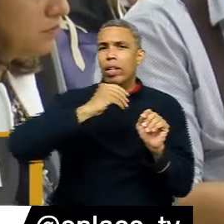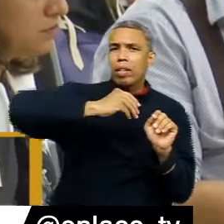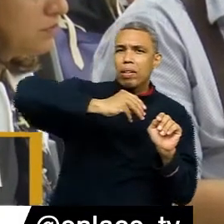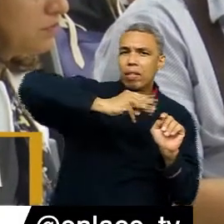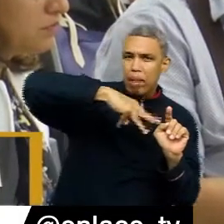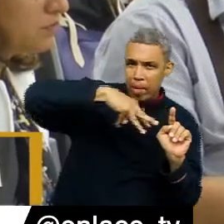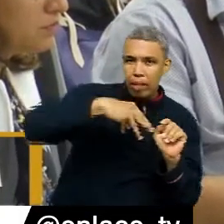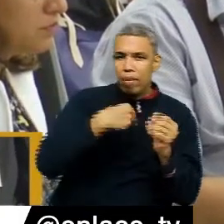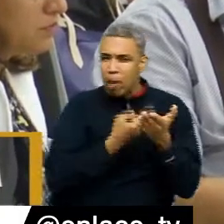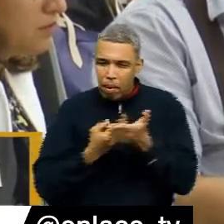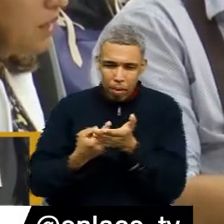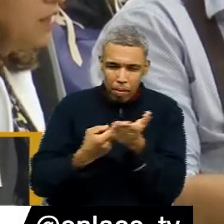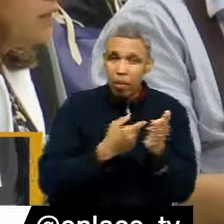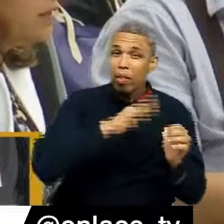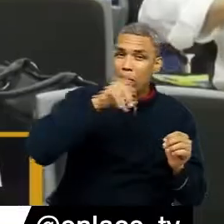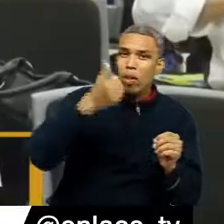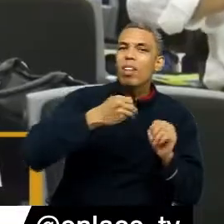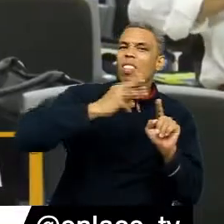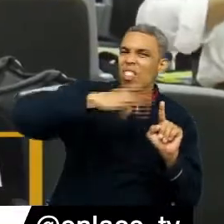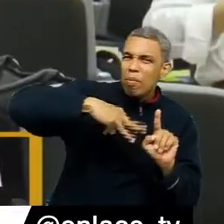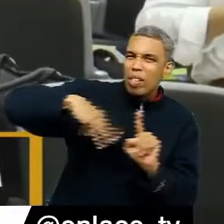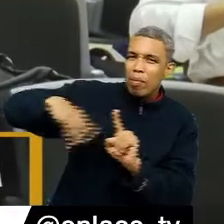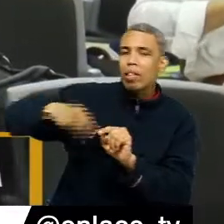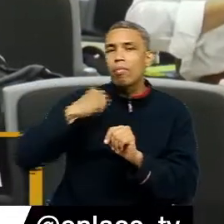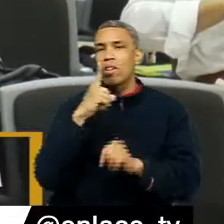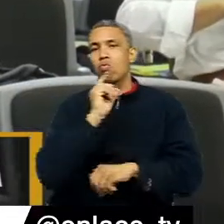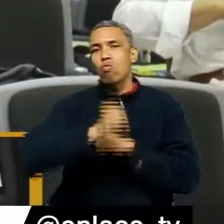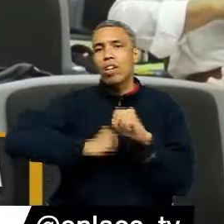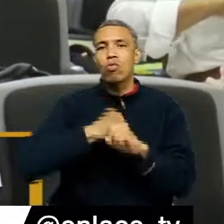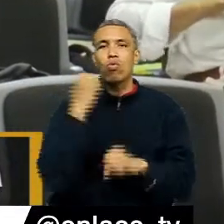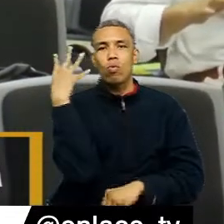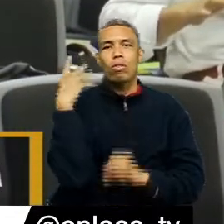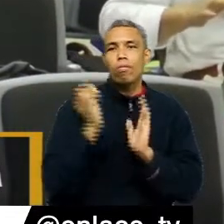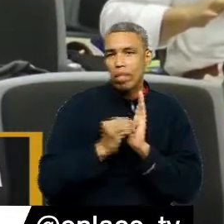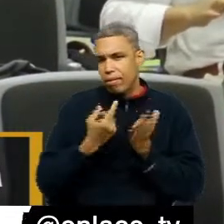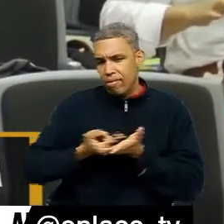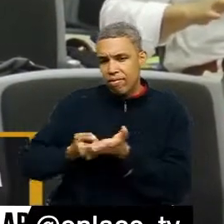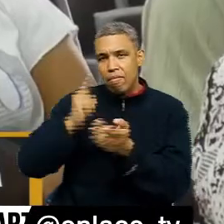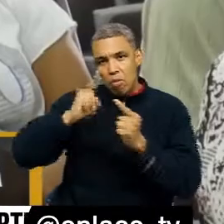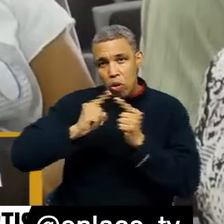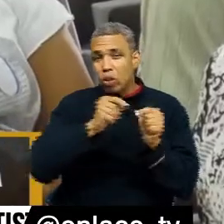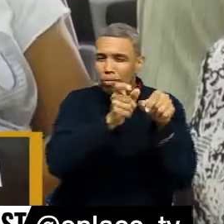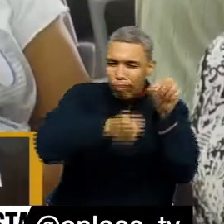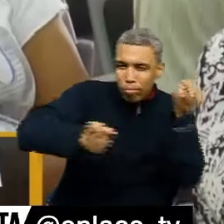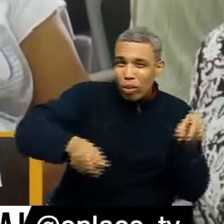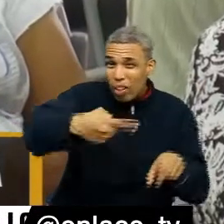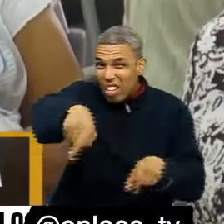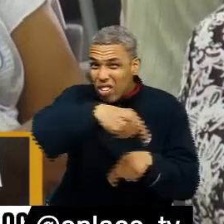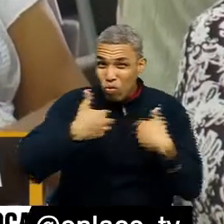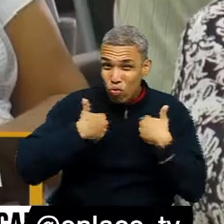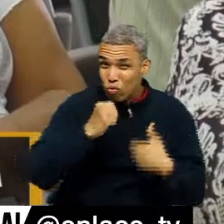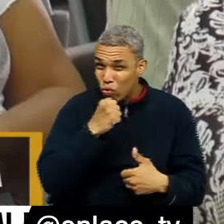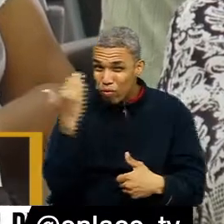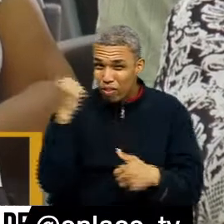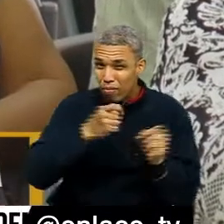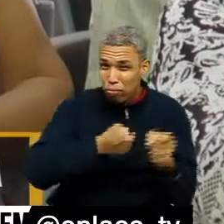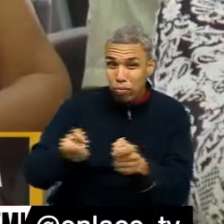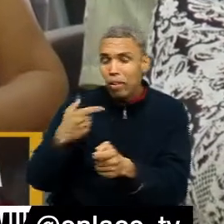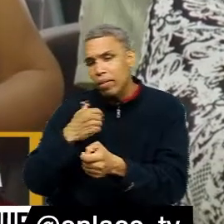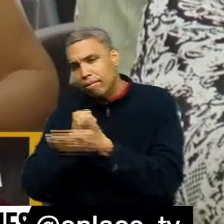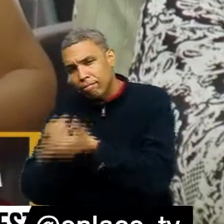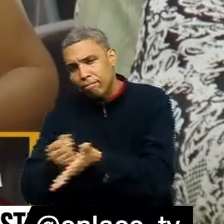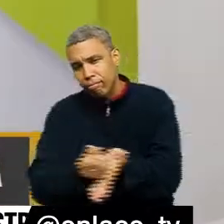derechos? Seguir trabajando, la verdad, seguir trabajando para brindarles el apoyo necesario. Ahorita bajo la cabeza